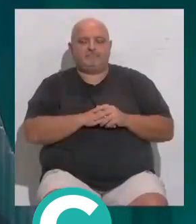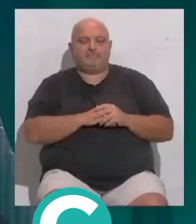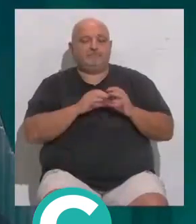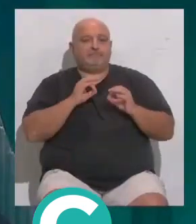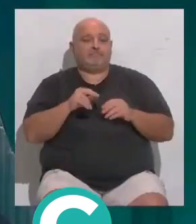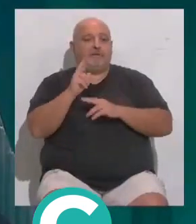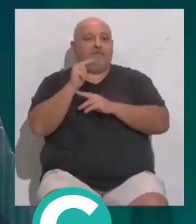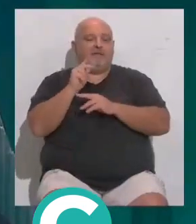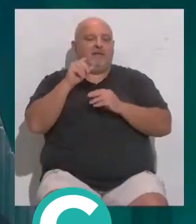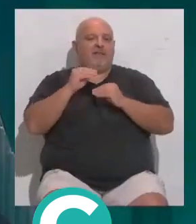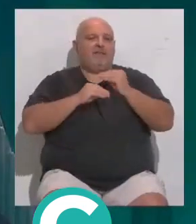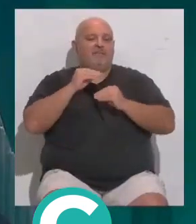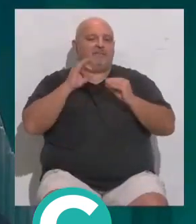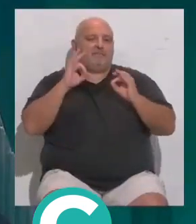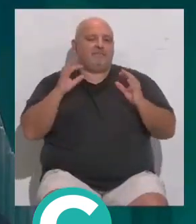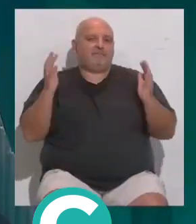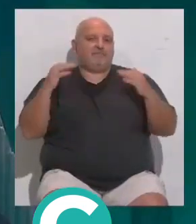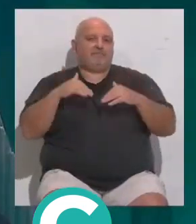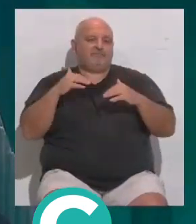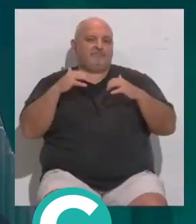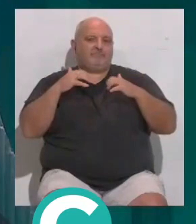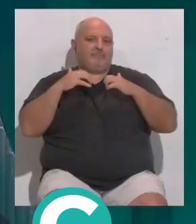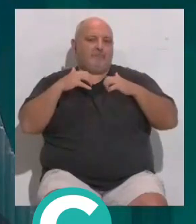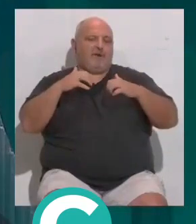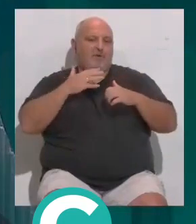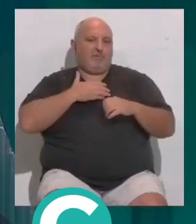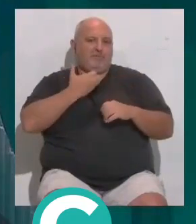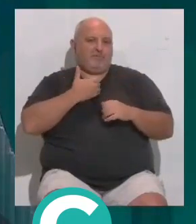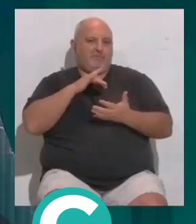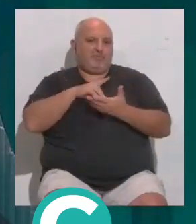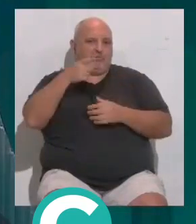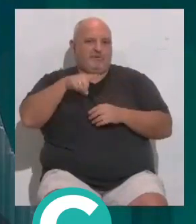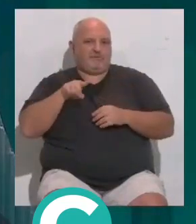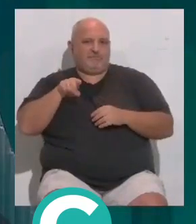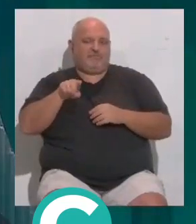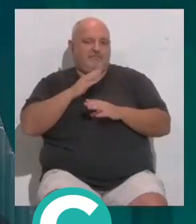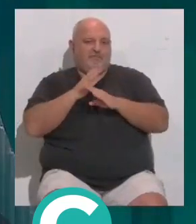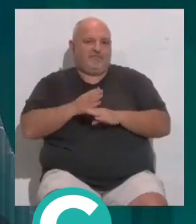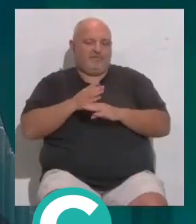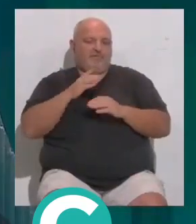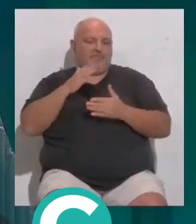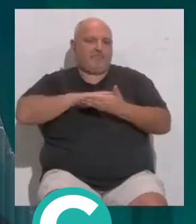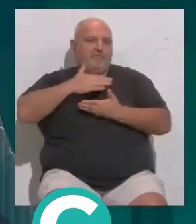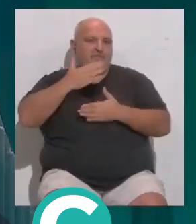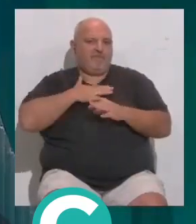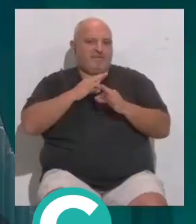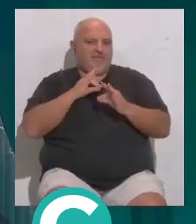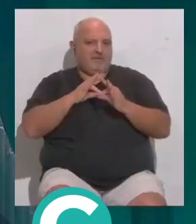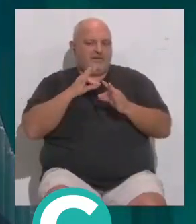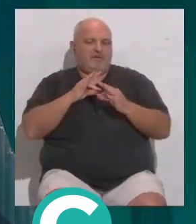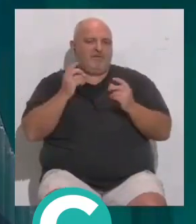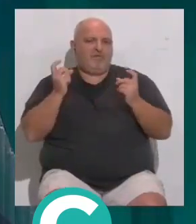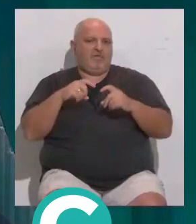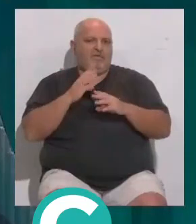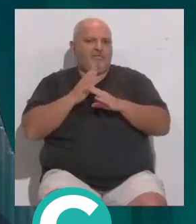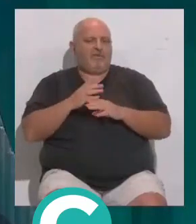Y este viernes se celebraba la sesión ordinaria del Pleno del Ayuntamiento de Cádiz correspondiente al mes de septiembre, una cita